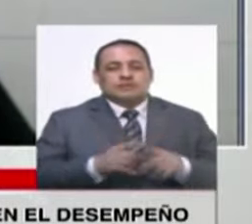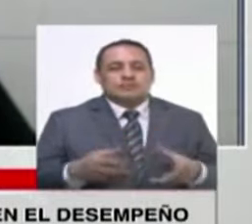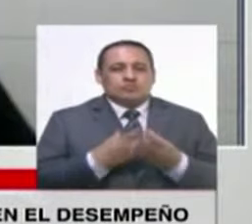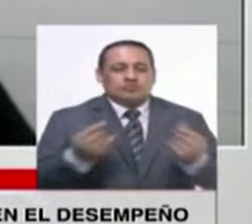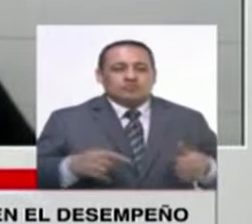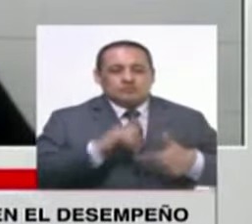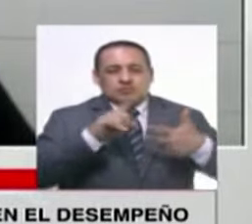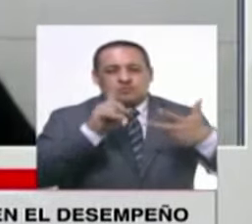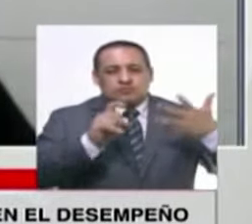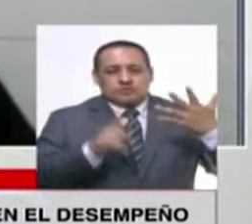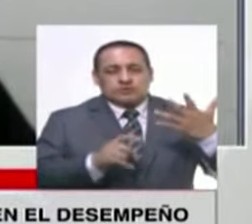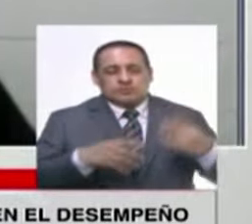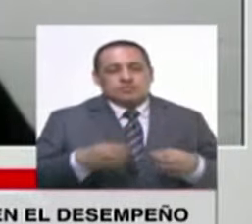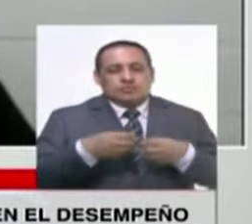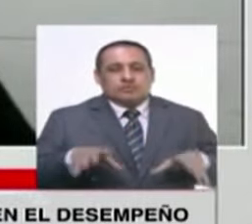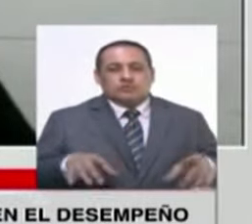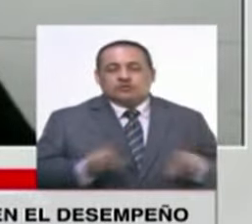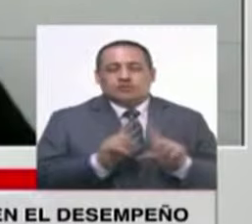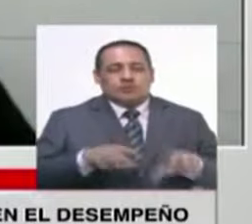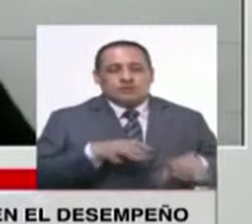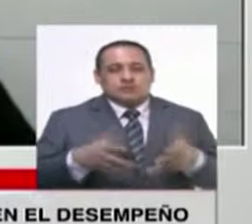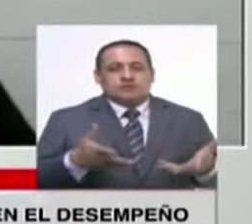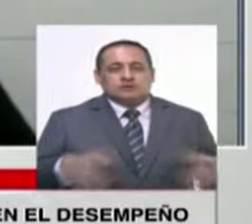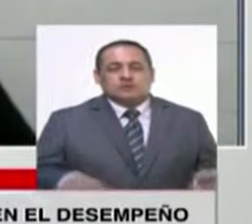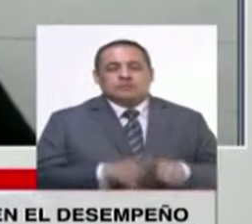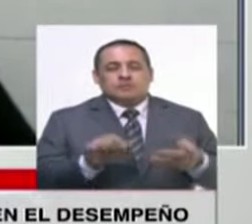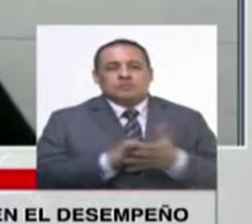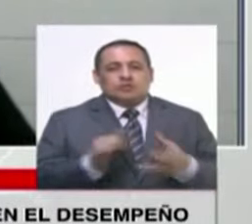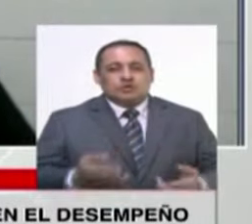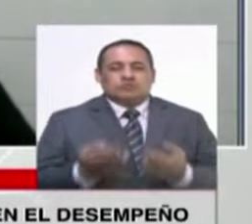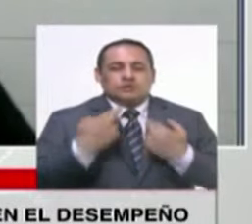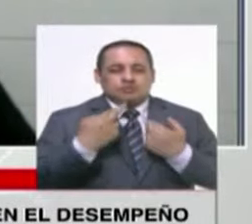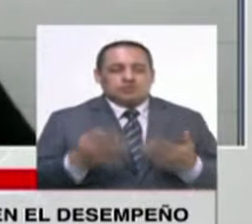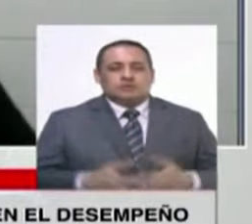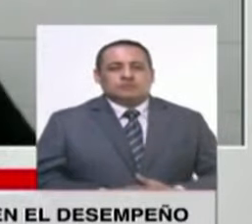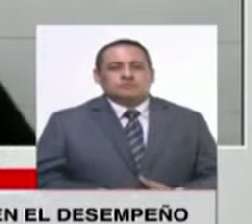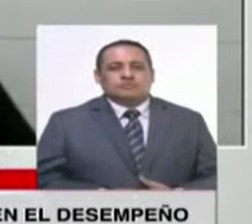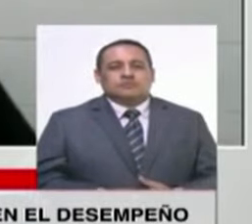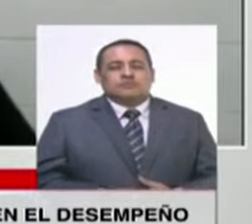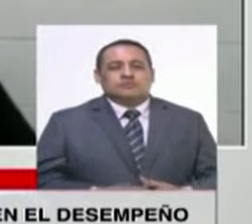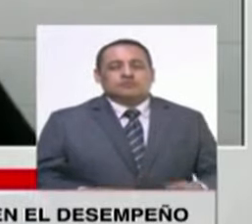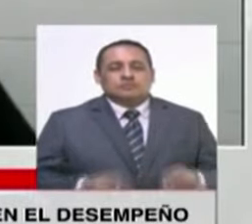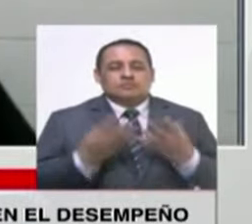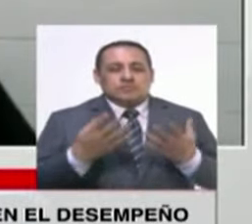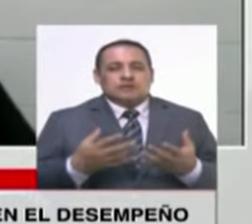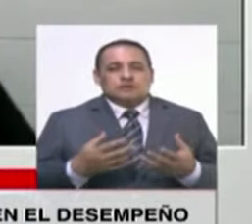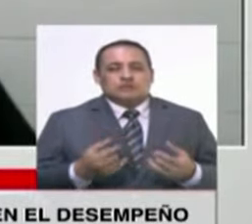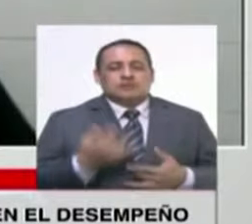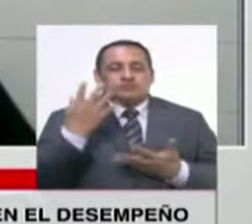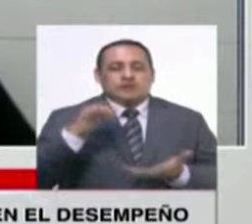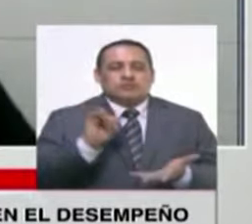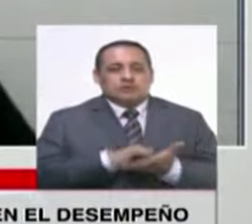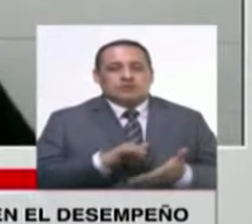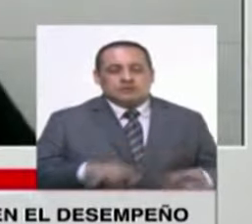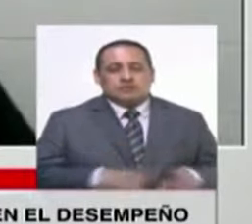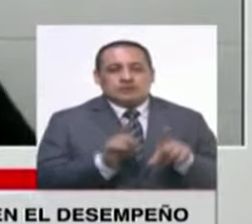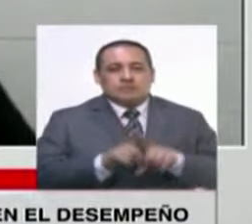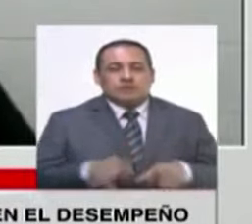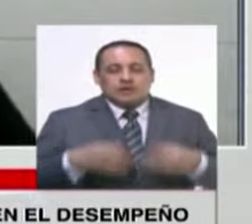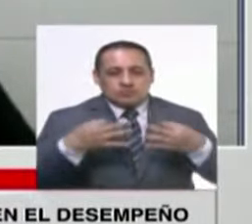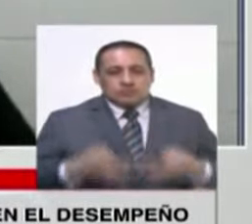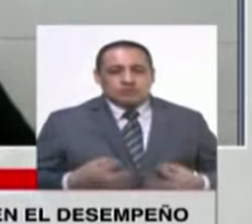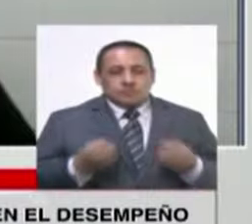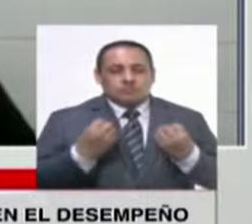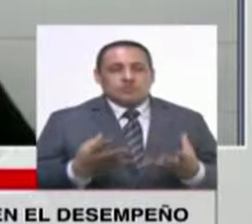muchas interrogantes que hacerla, pero no lo voy a hacer porque no lo está respondiendo. Bien, espero que esté actuando